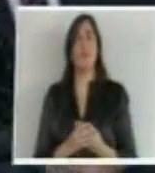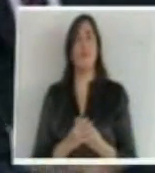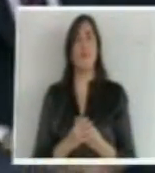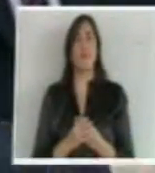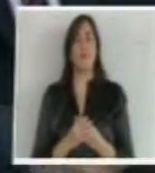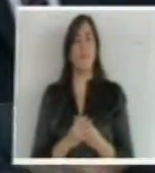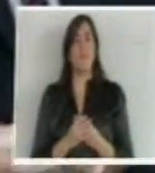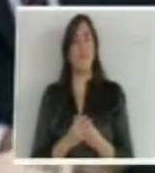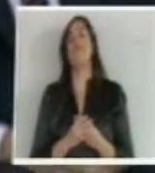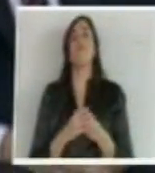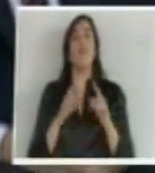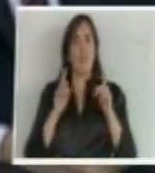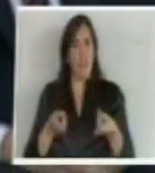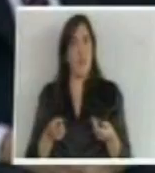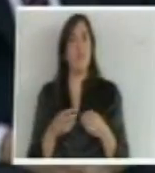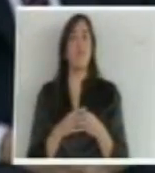También